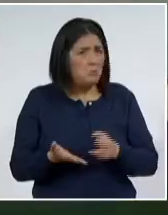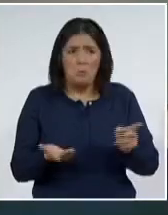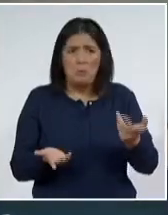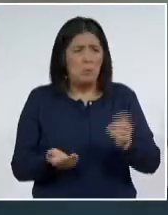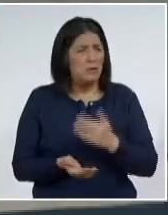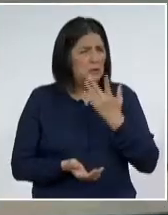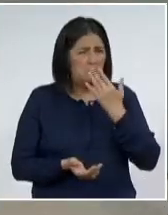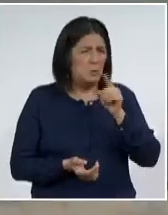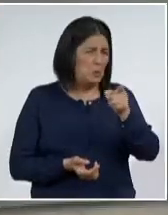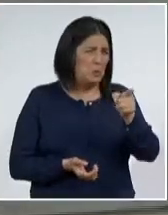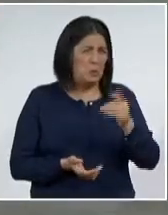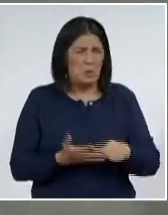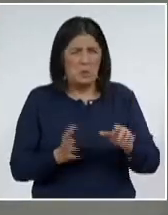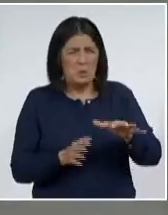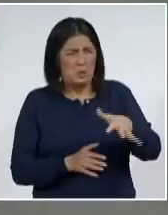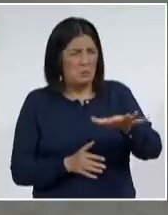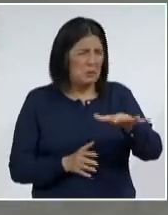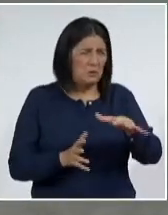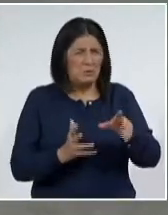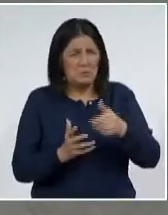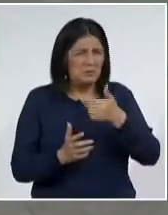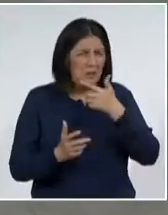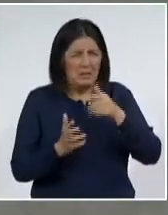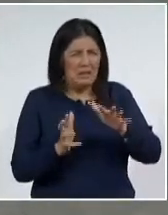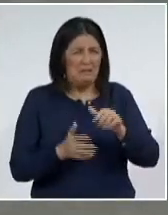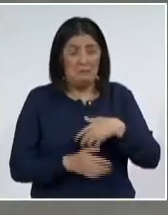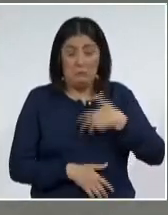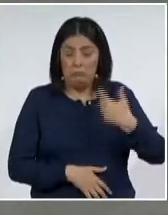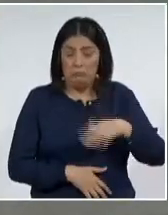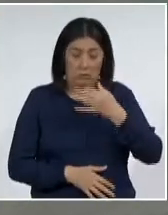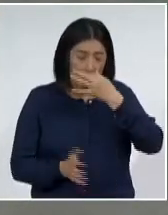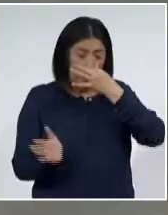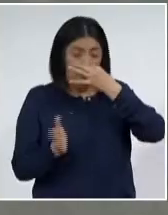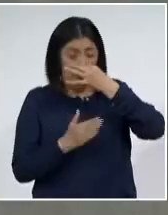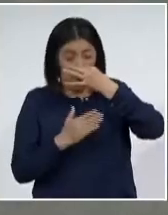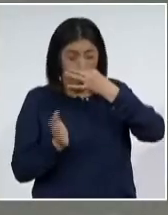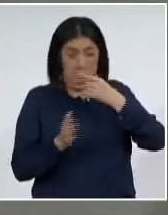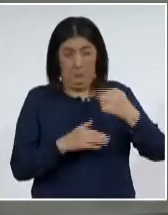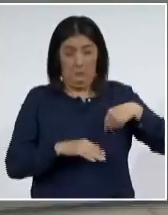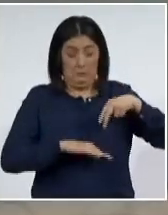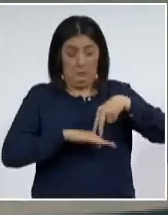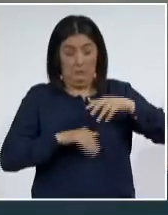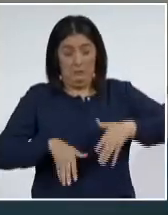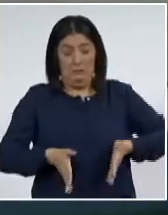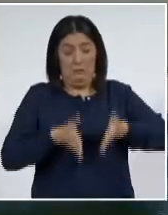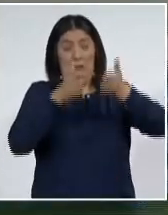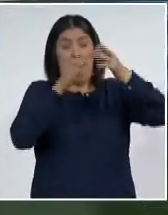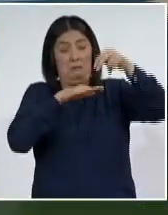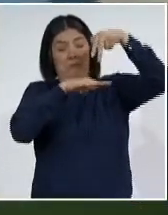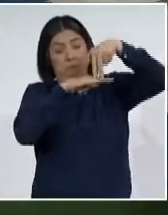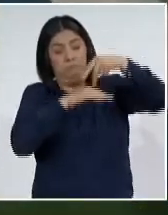de un color inclusive ámbar, amarillo, realmente nauseabundo el olor incluso que se está acá, y nosotros estamos en una